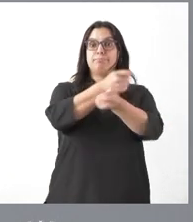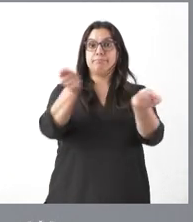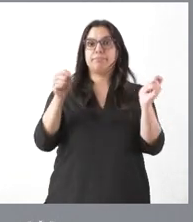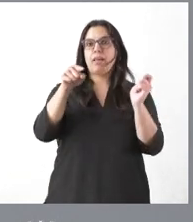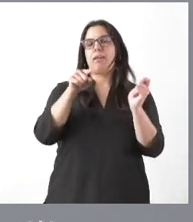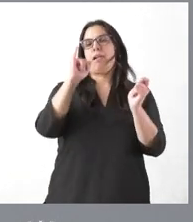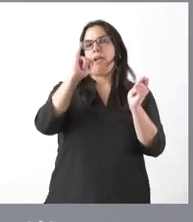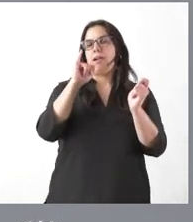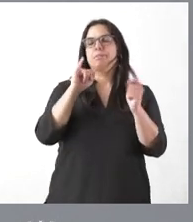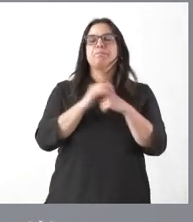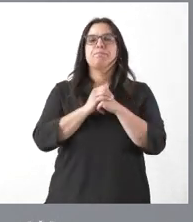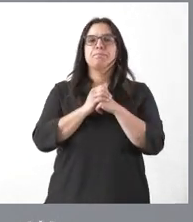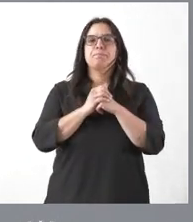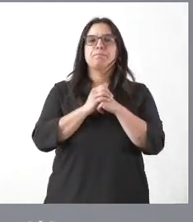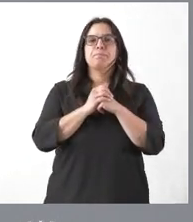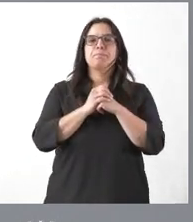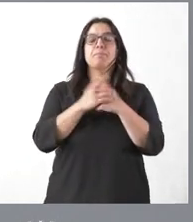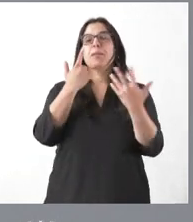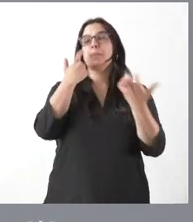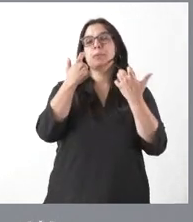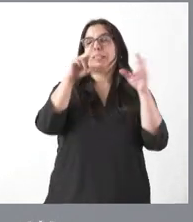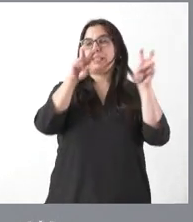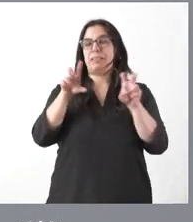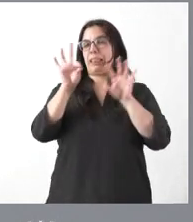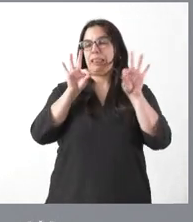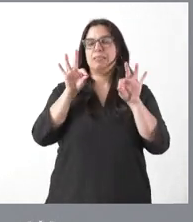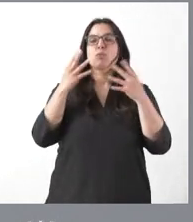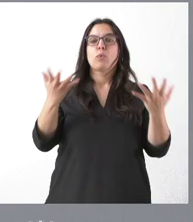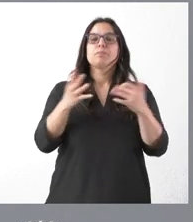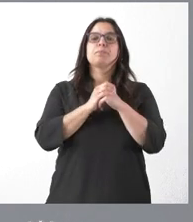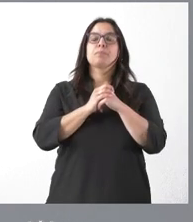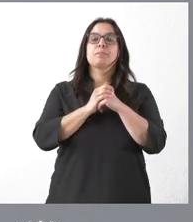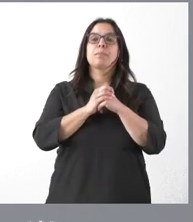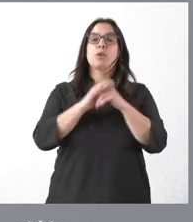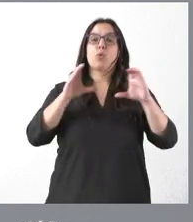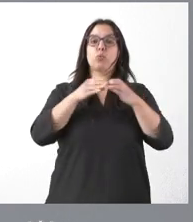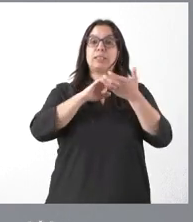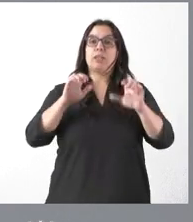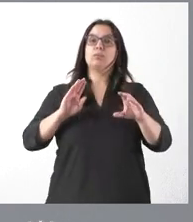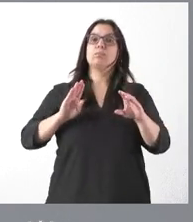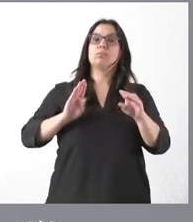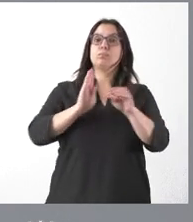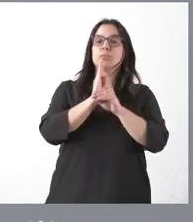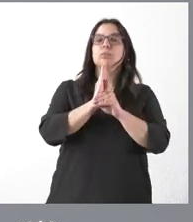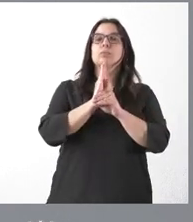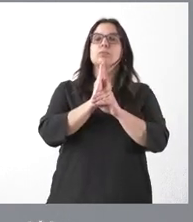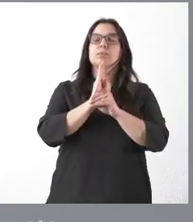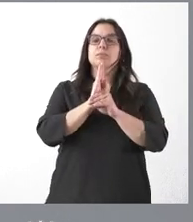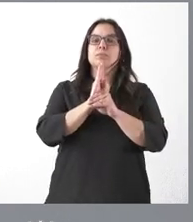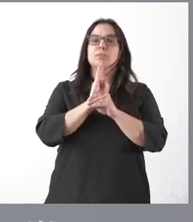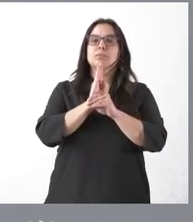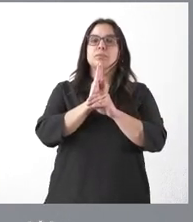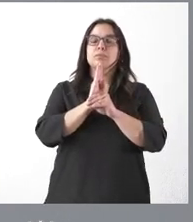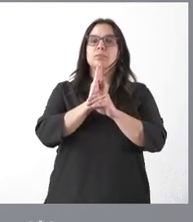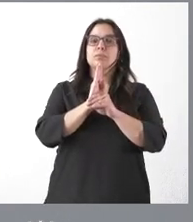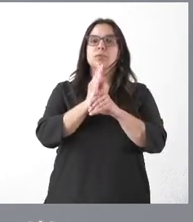como el caso es anteriores entre los más destacables está el hecho de que la junta ha otorgado subvenciones de